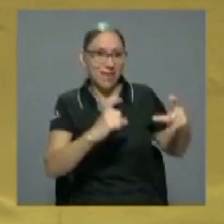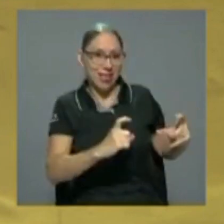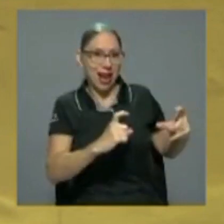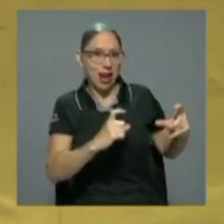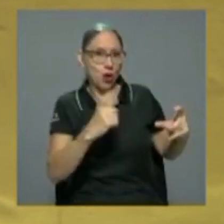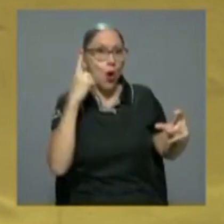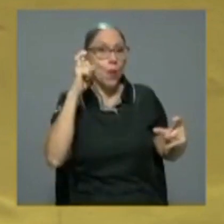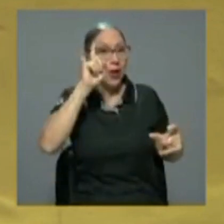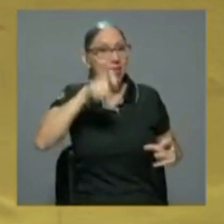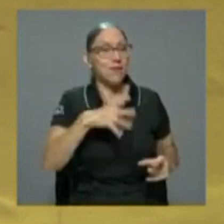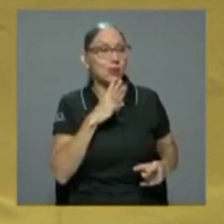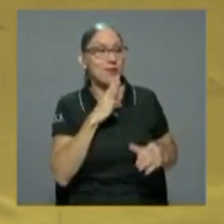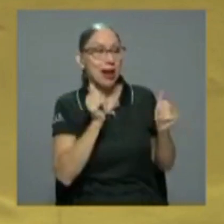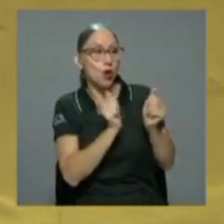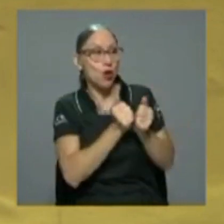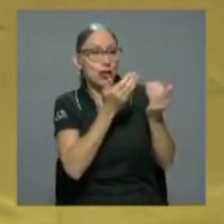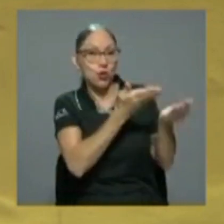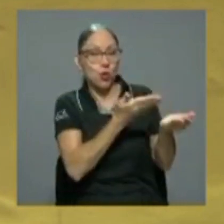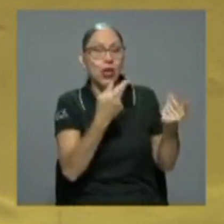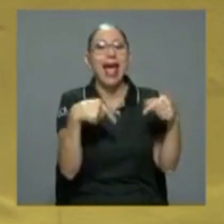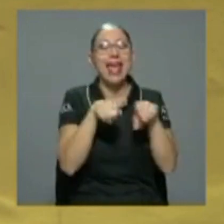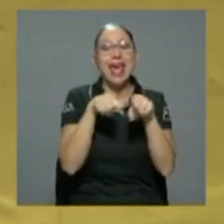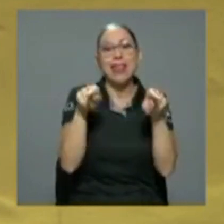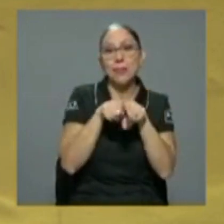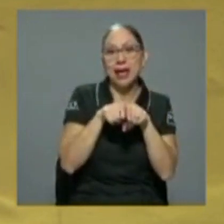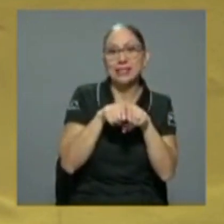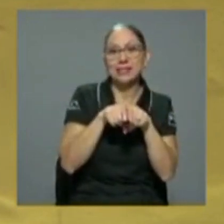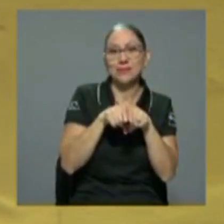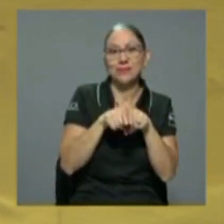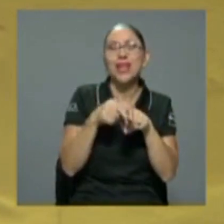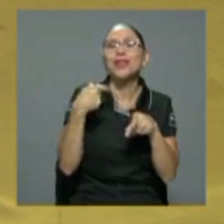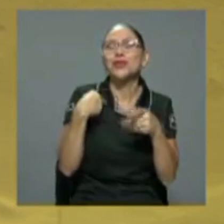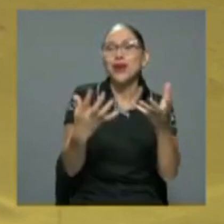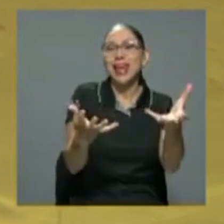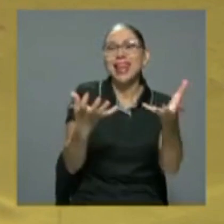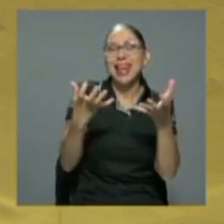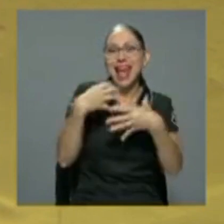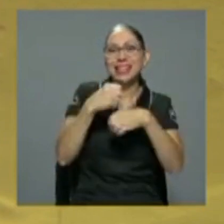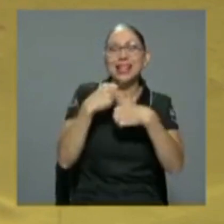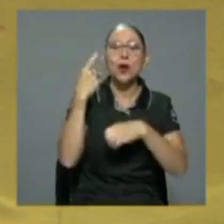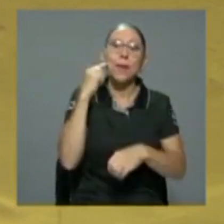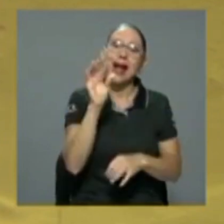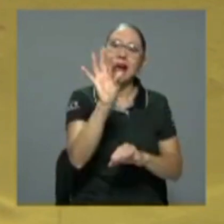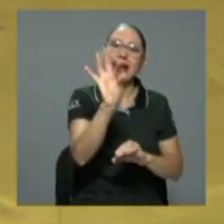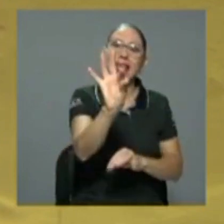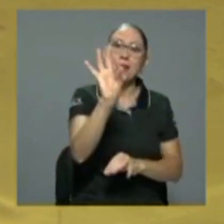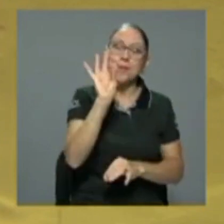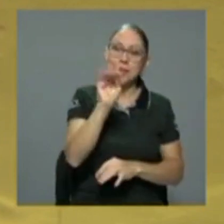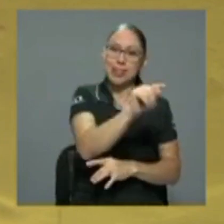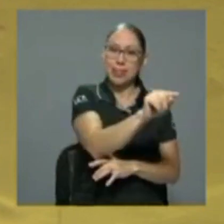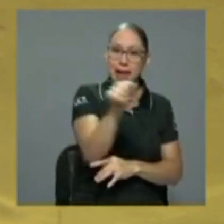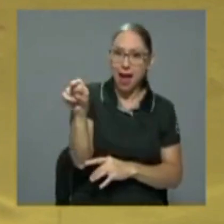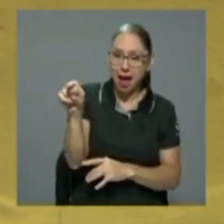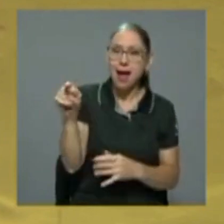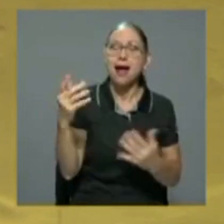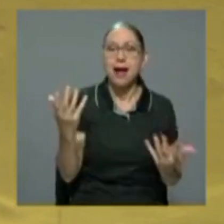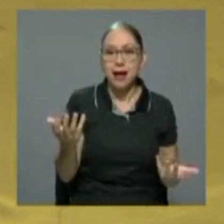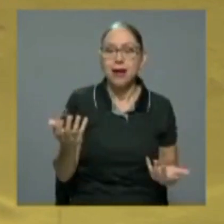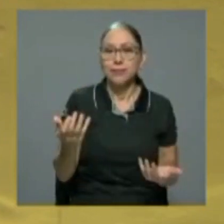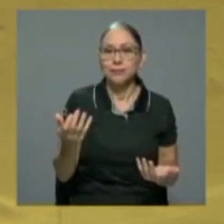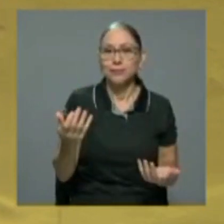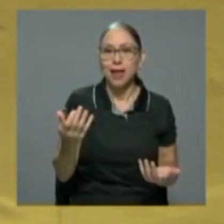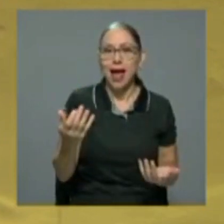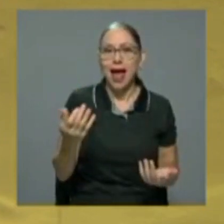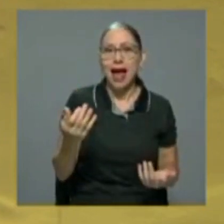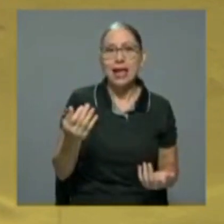tenemos que hablar con el doctor, y además lo quería hacer para invitarlos a que